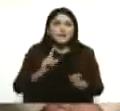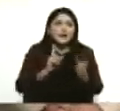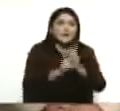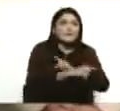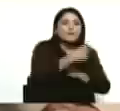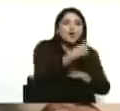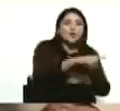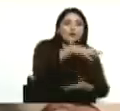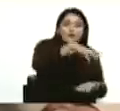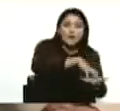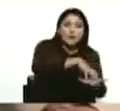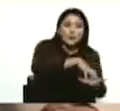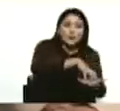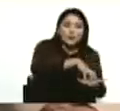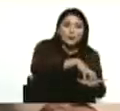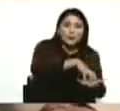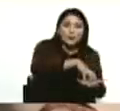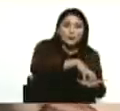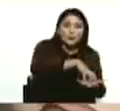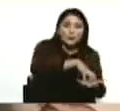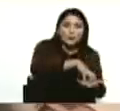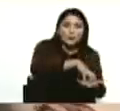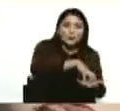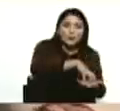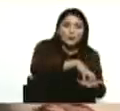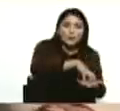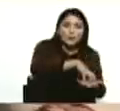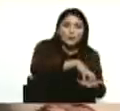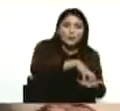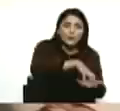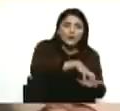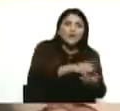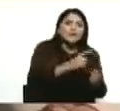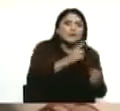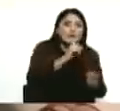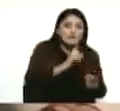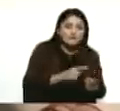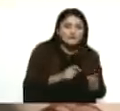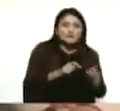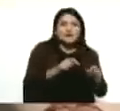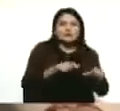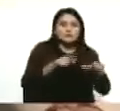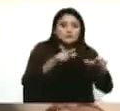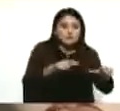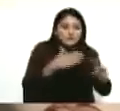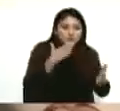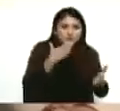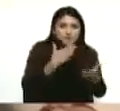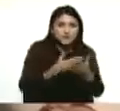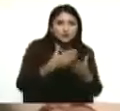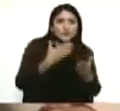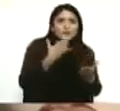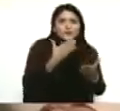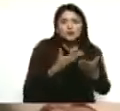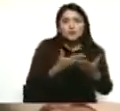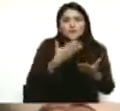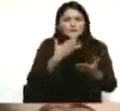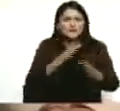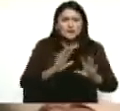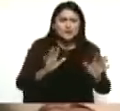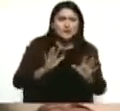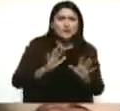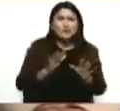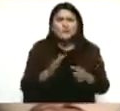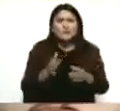abría una sucursal en otro estado, entonces tenía que abrir otro registro para ese estado, otro registro para ese municipio, simplificación de trámite. Ahora hay un